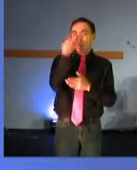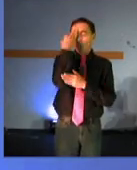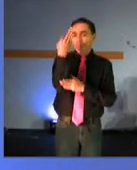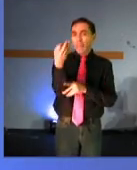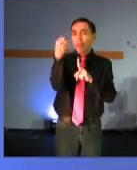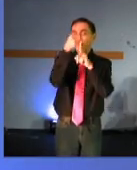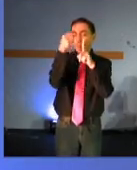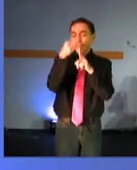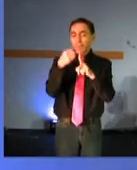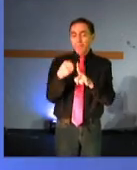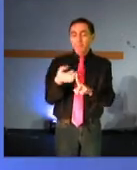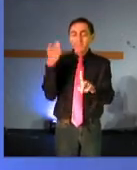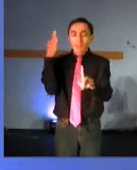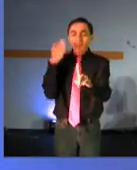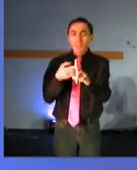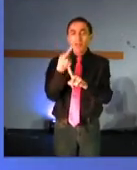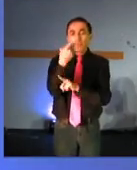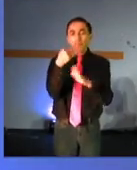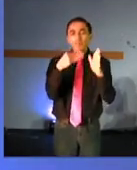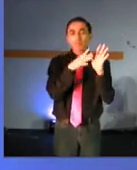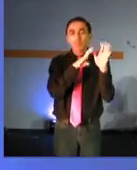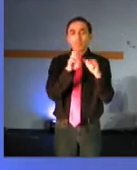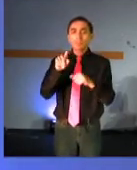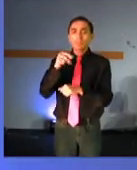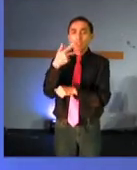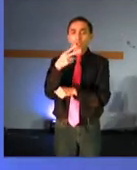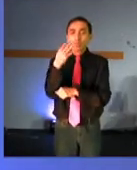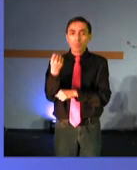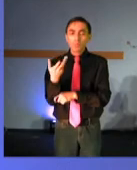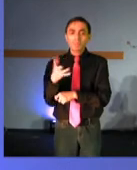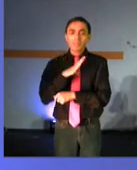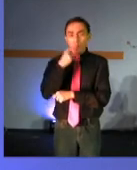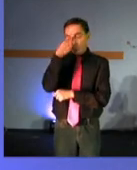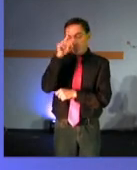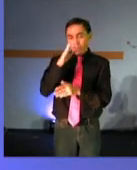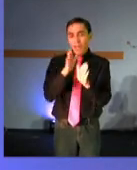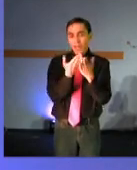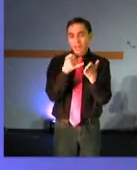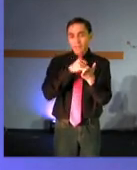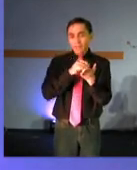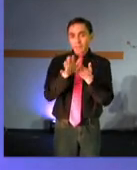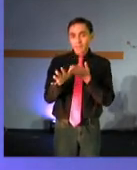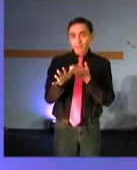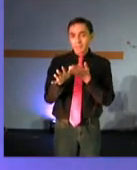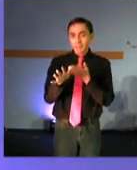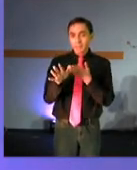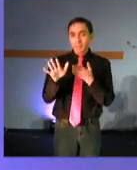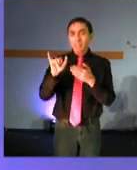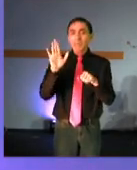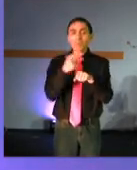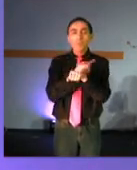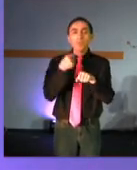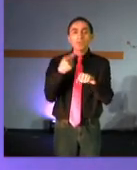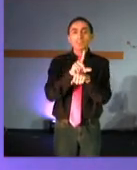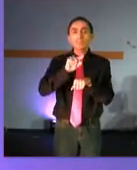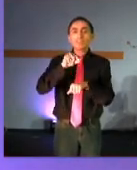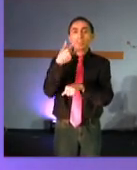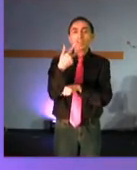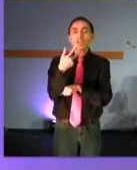enfatizamos en los años 78 y 79 para su publicación, porque